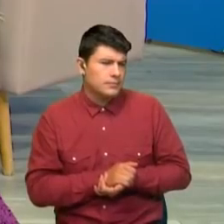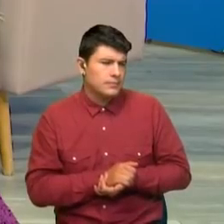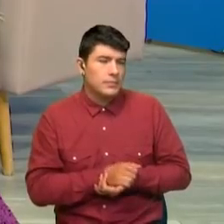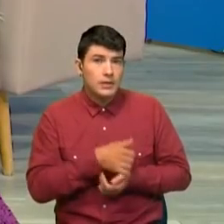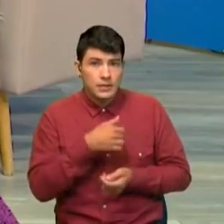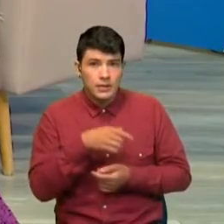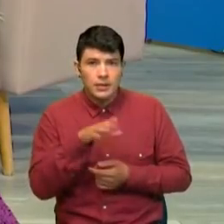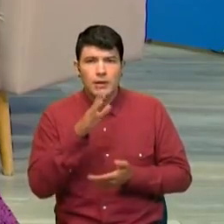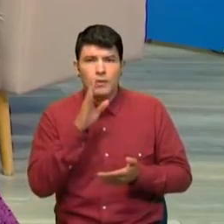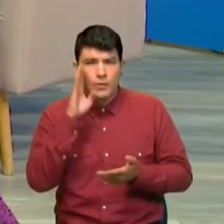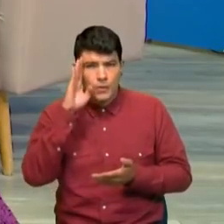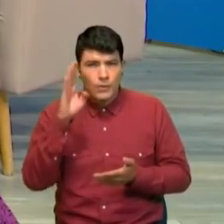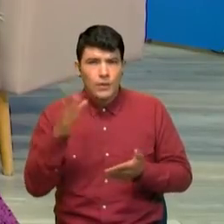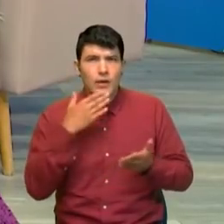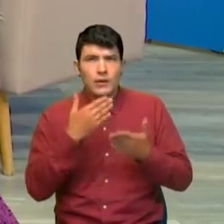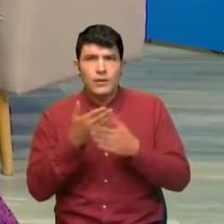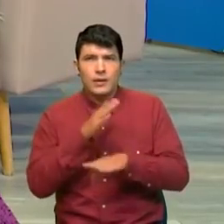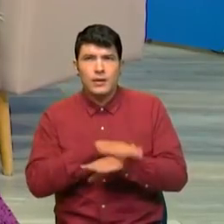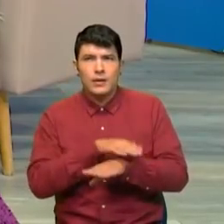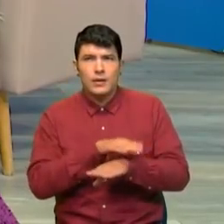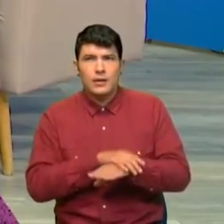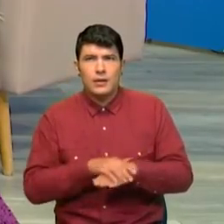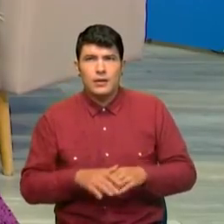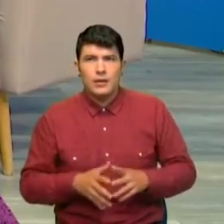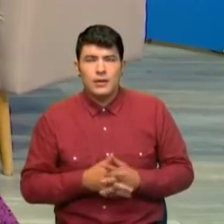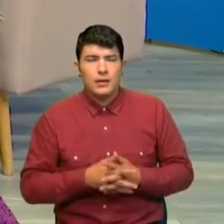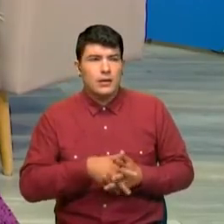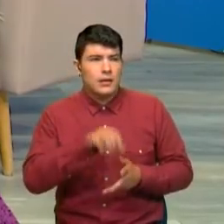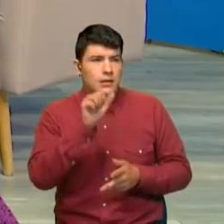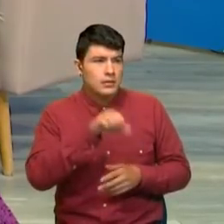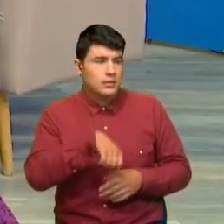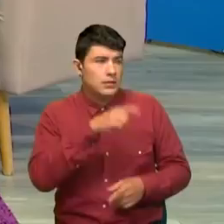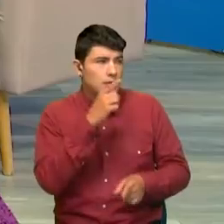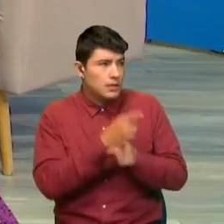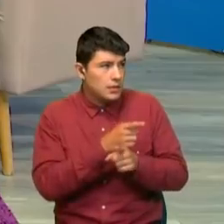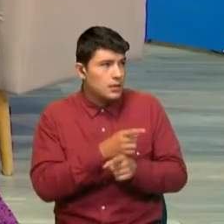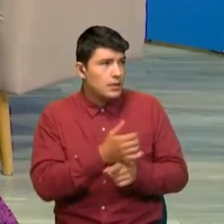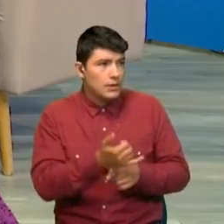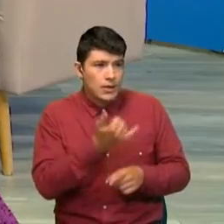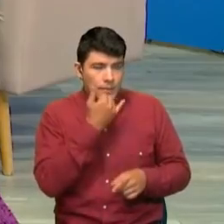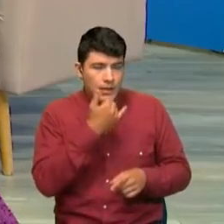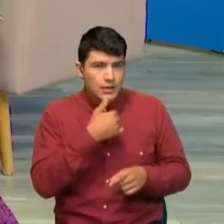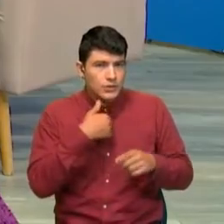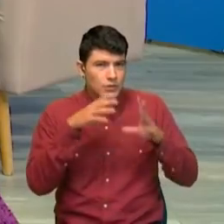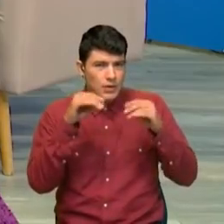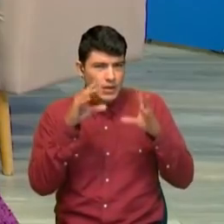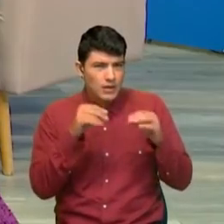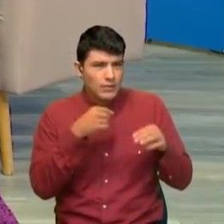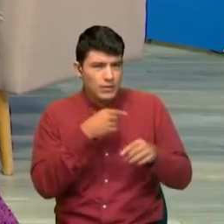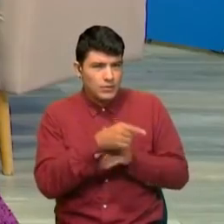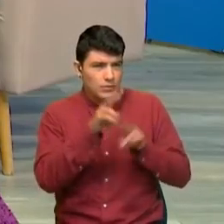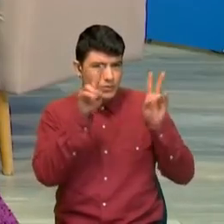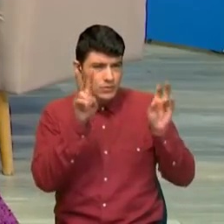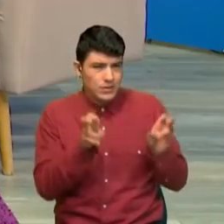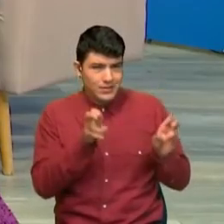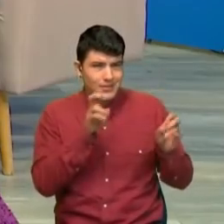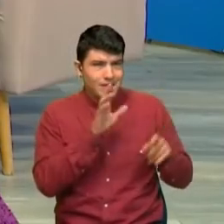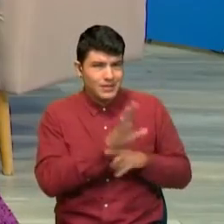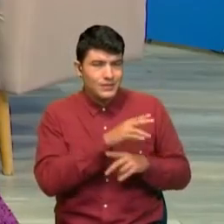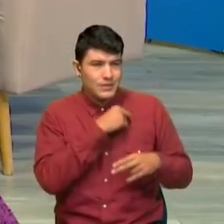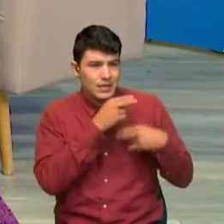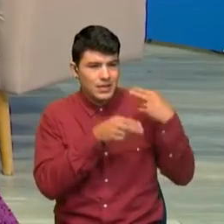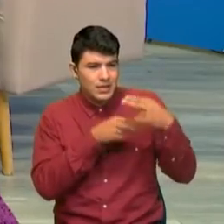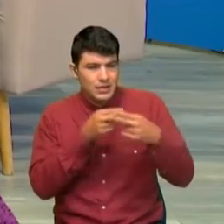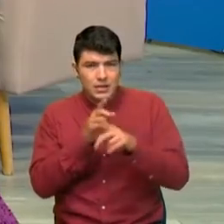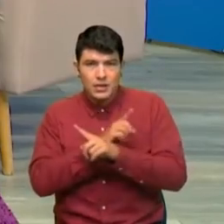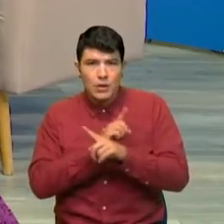Aló, buenas tardes, doctora. Sí, Diana, la escuchamos. Lo que pasa es que yo no hablo sobre ese tema de herencia. Lo que